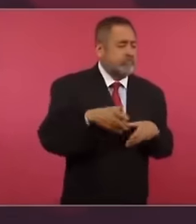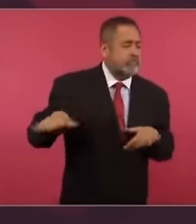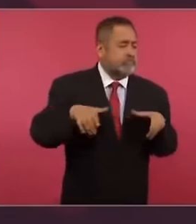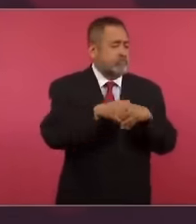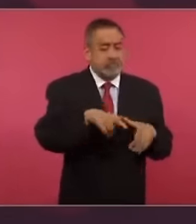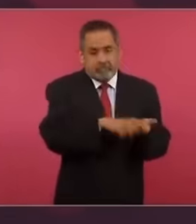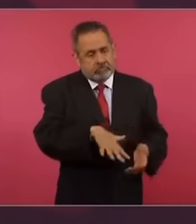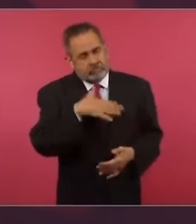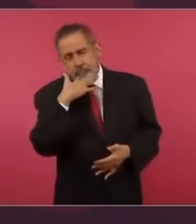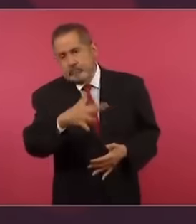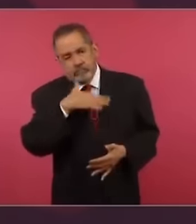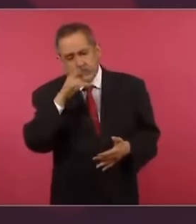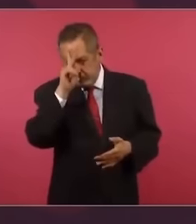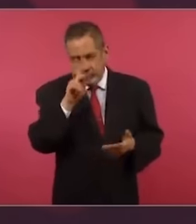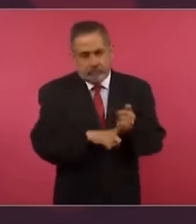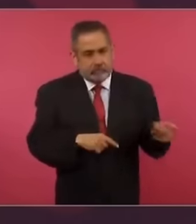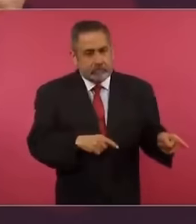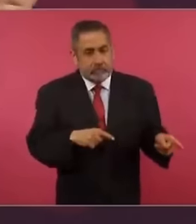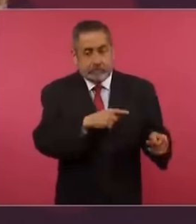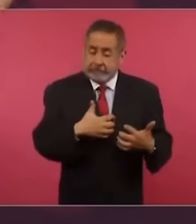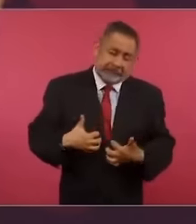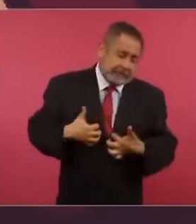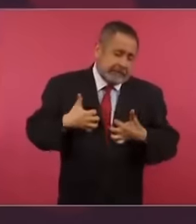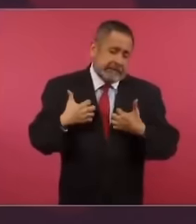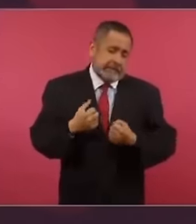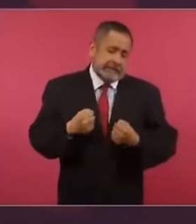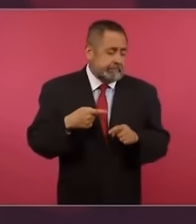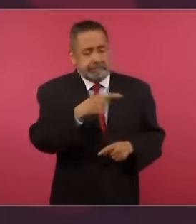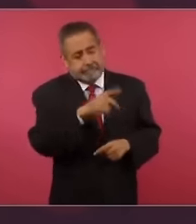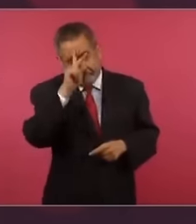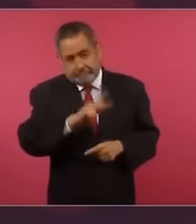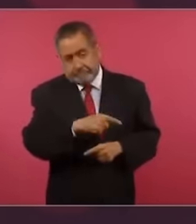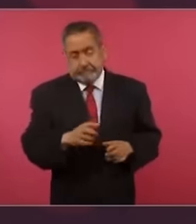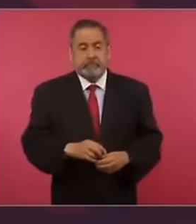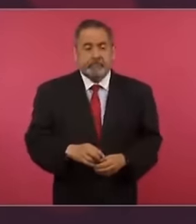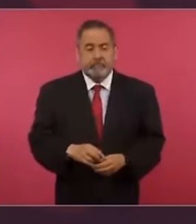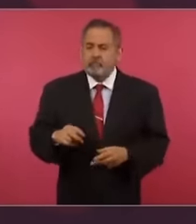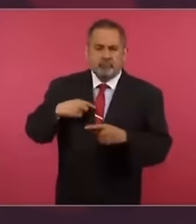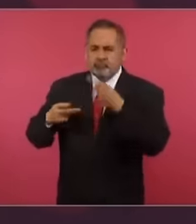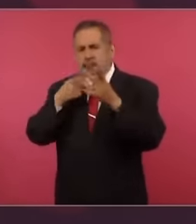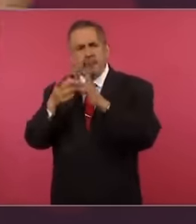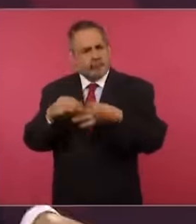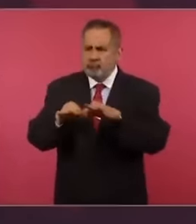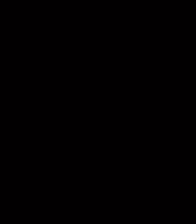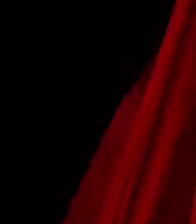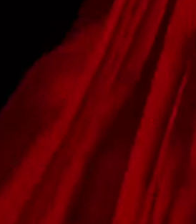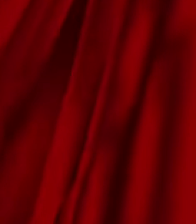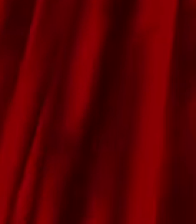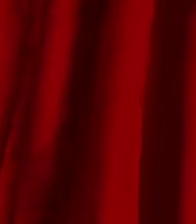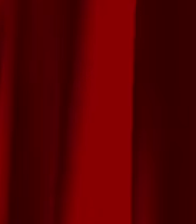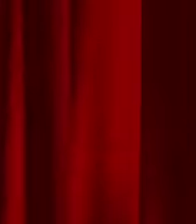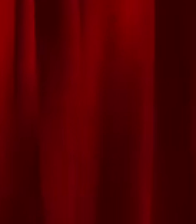racistas y tan corruptos? Entonces les molesta que se hable sobre estos temas.